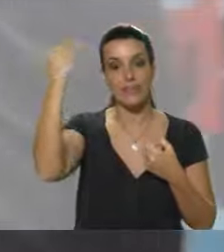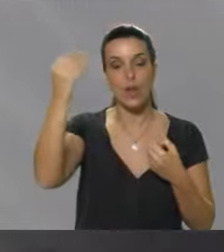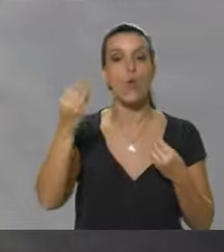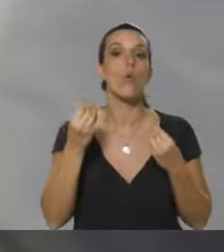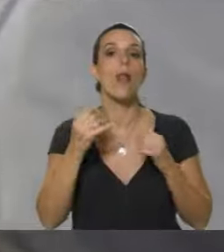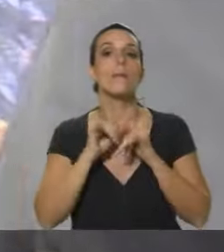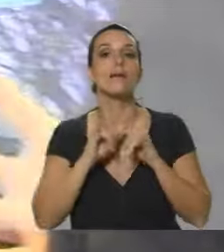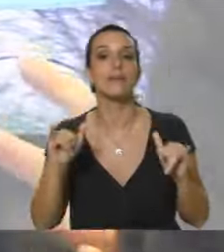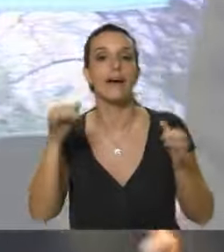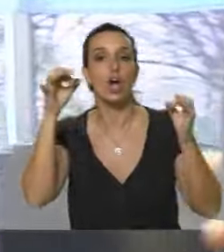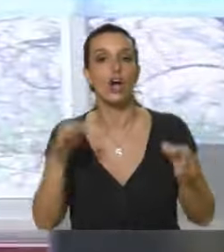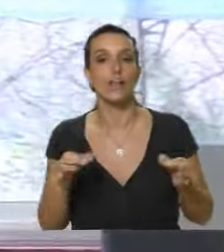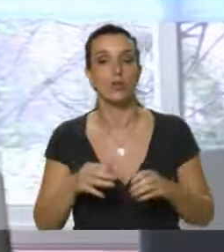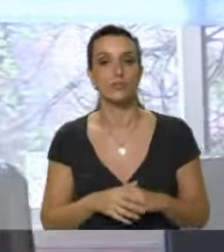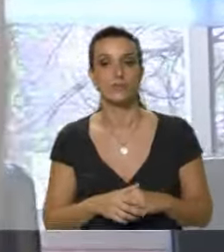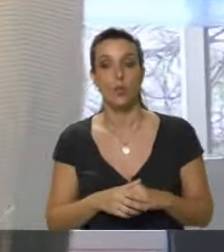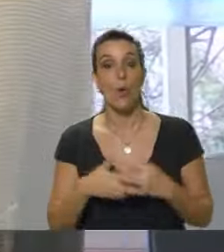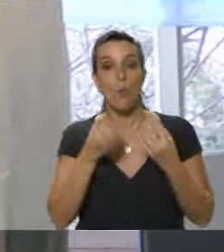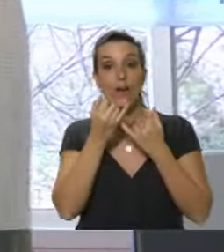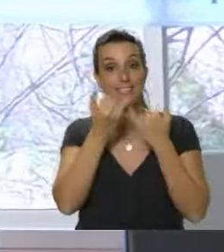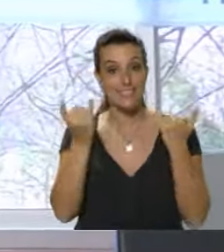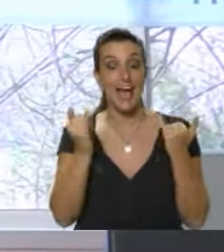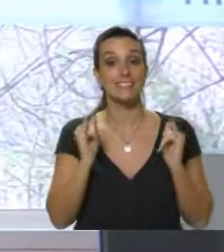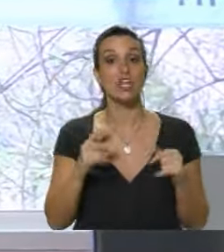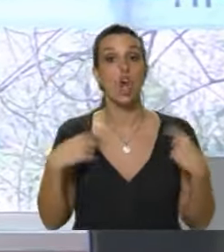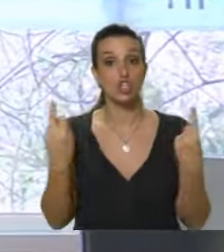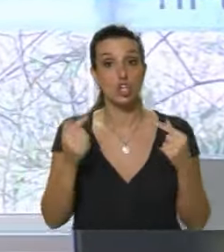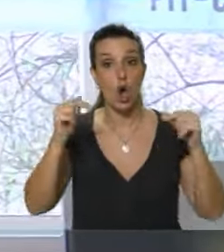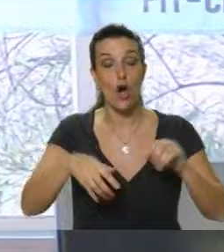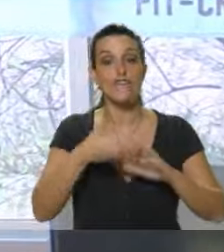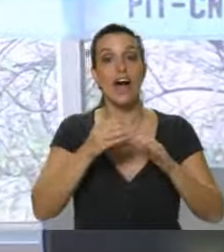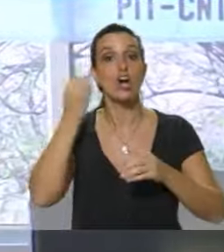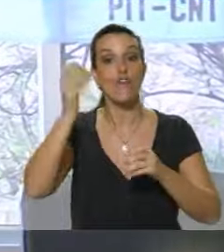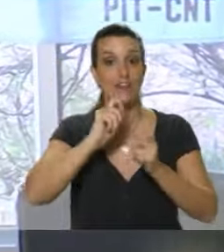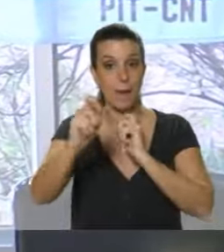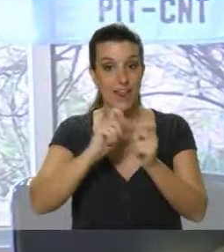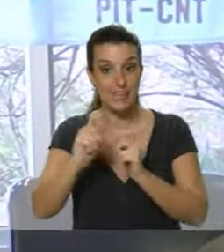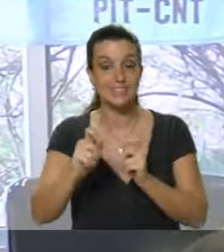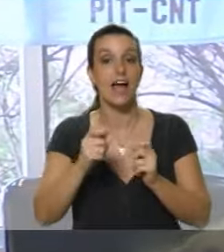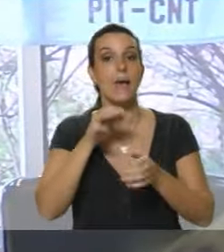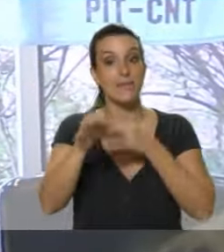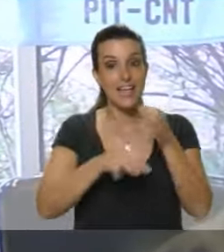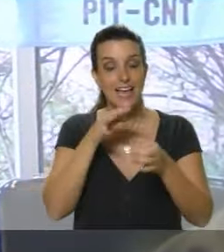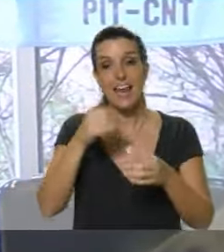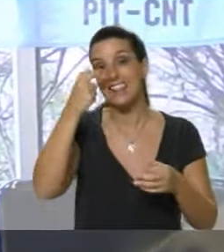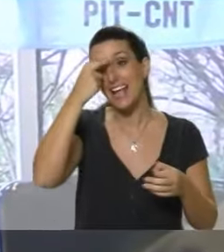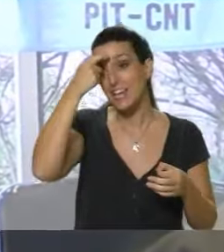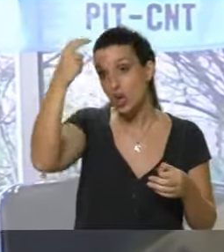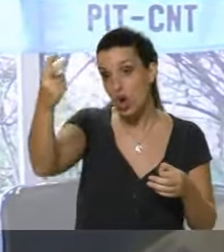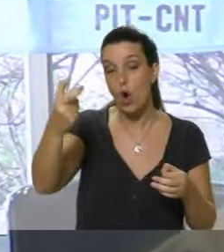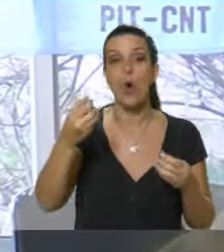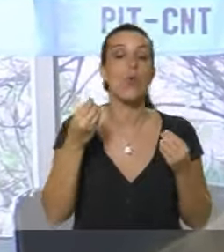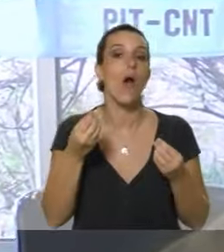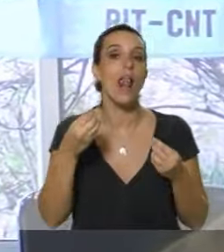¿Cuál es el mensaje concreto que quieren transmitir? Buenos días. Nosotros hoy vamos a hacer una conferencia de prensa donde vamos a señalar técnicamente lo